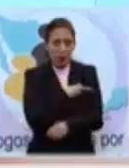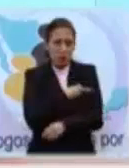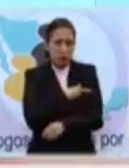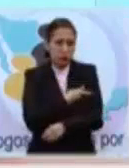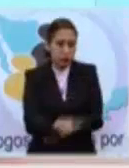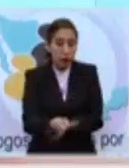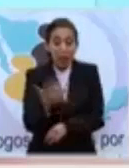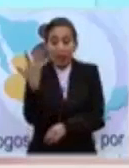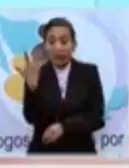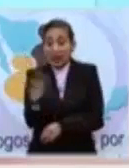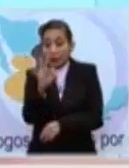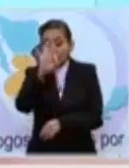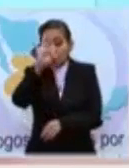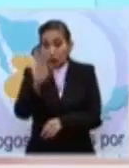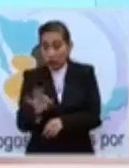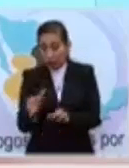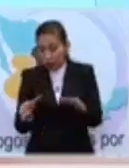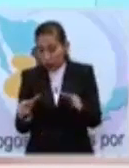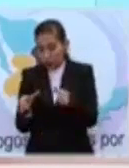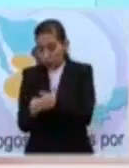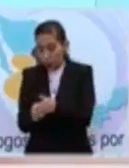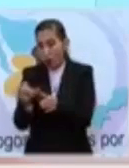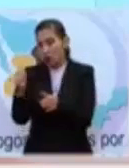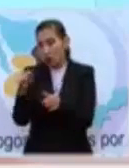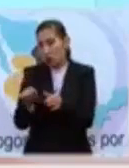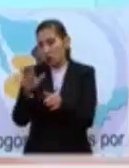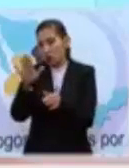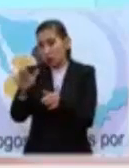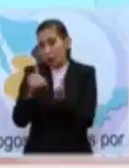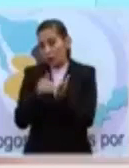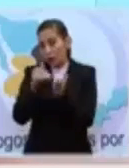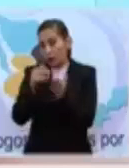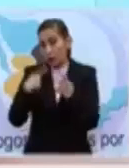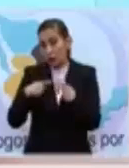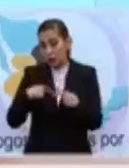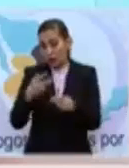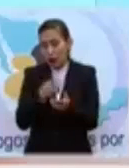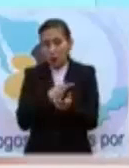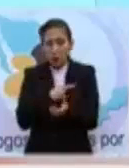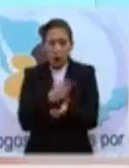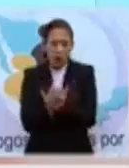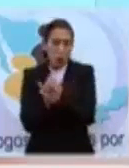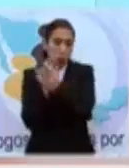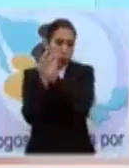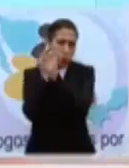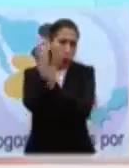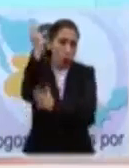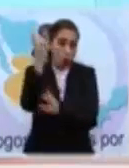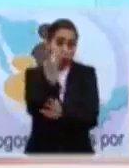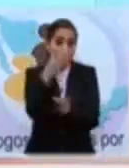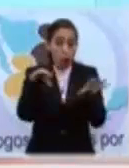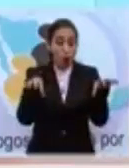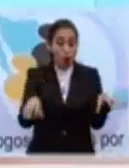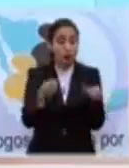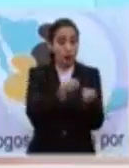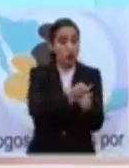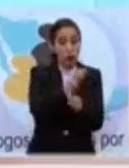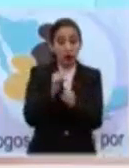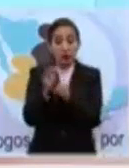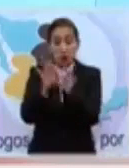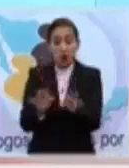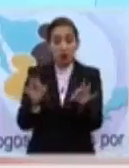y 10% de la población, o 11.5 millones de personas, viven en pobreza extrema. Esos dos datos son muy bien